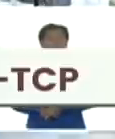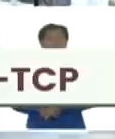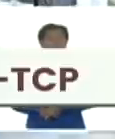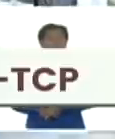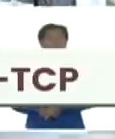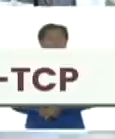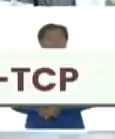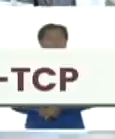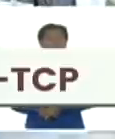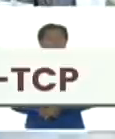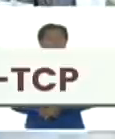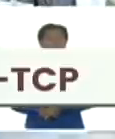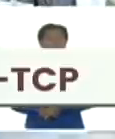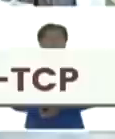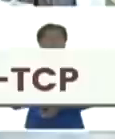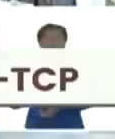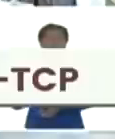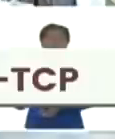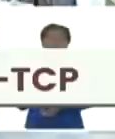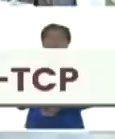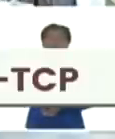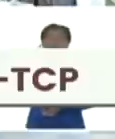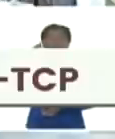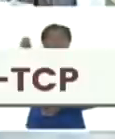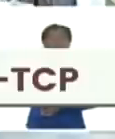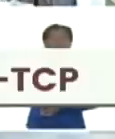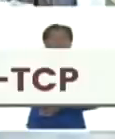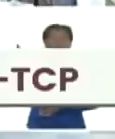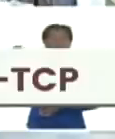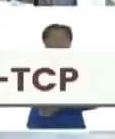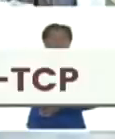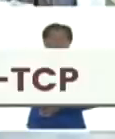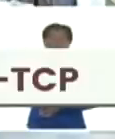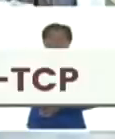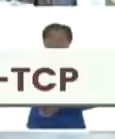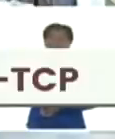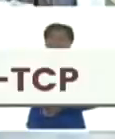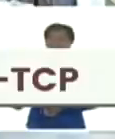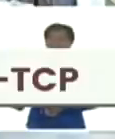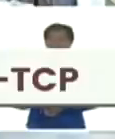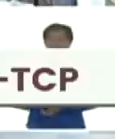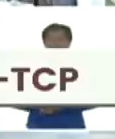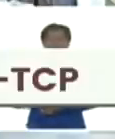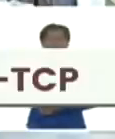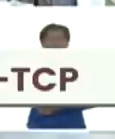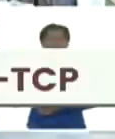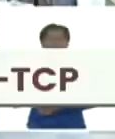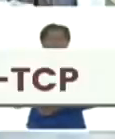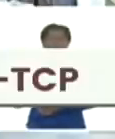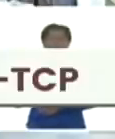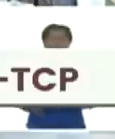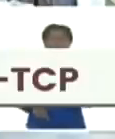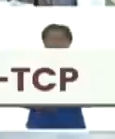también a los pueblos asiáticos, y quieren someter